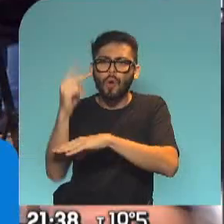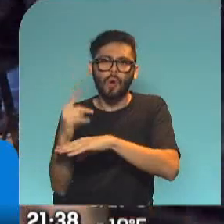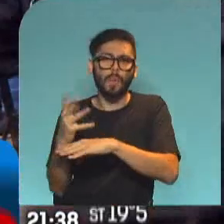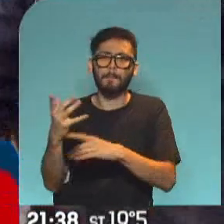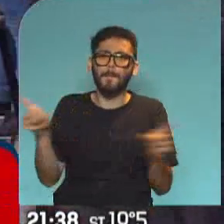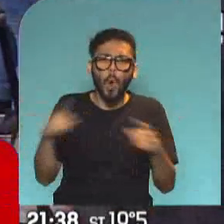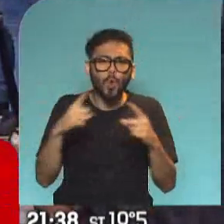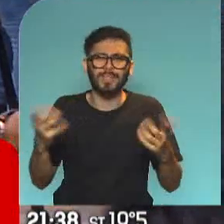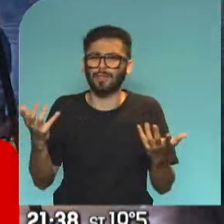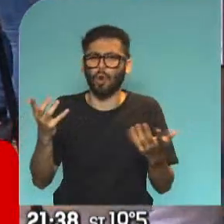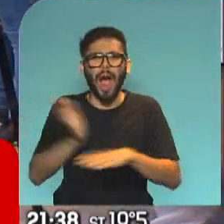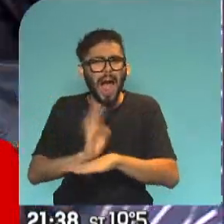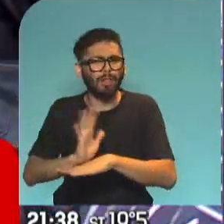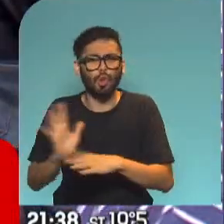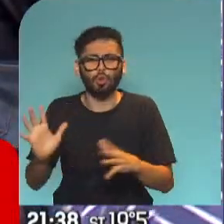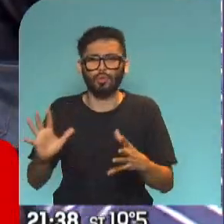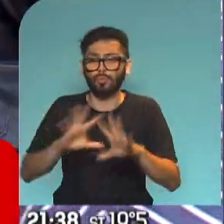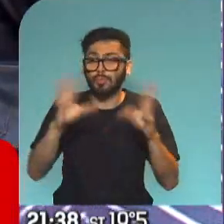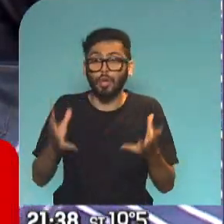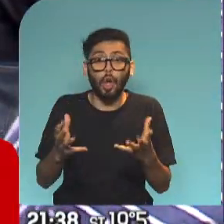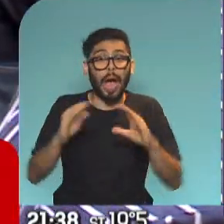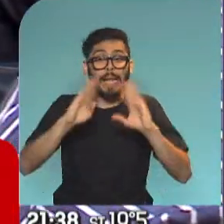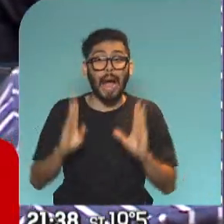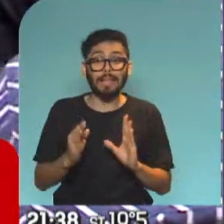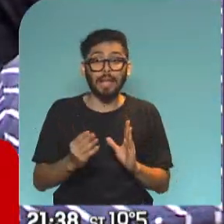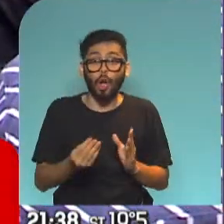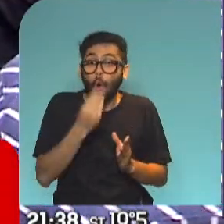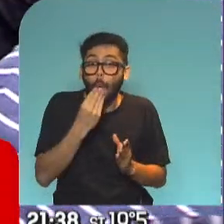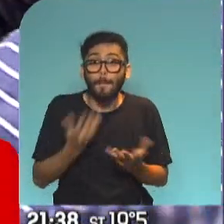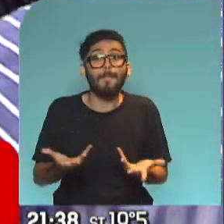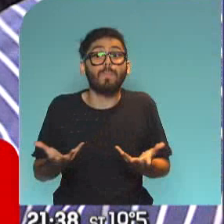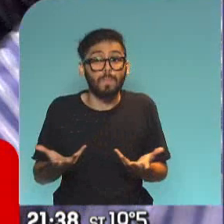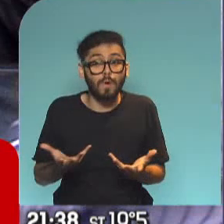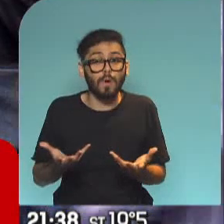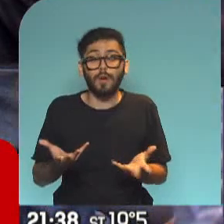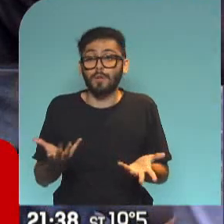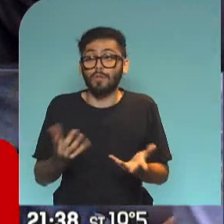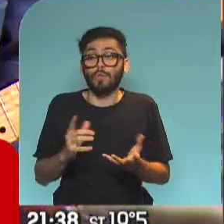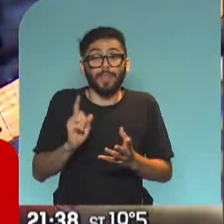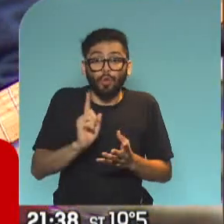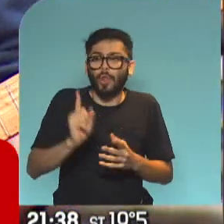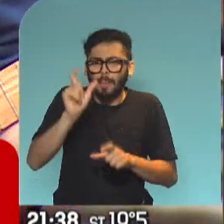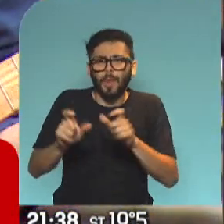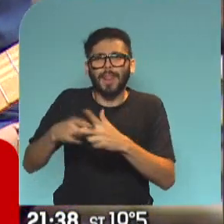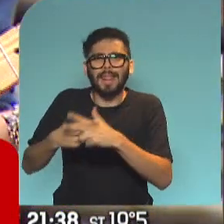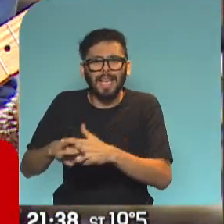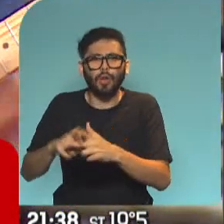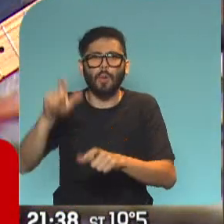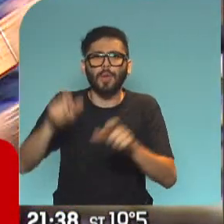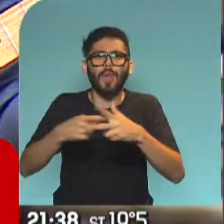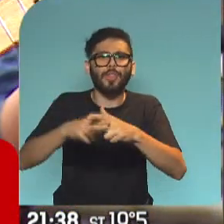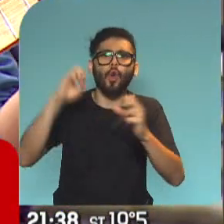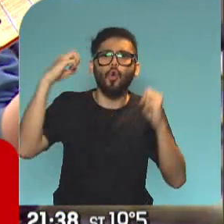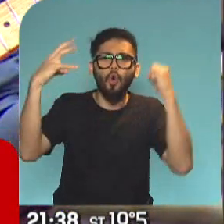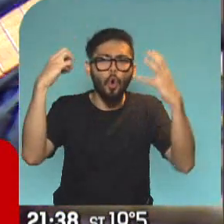músicos, los actores, llevar un plato de comida a su casa, porque, y no solamente eso, sino los técnicos, los iluminadores, y